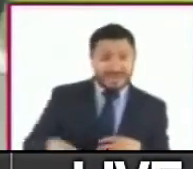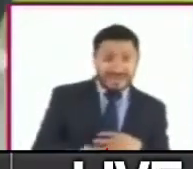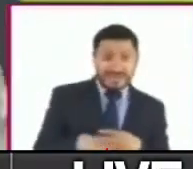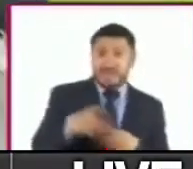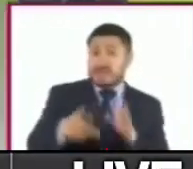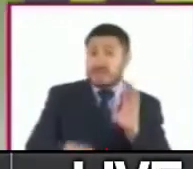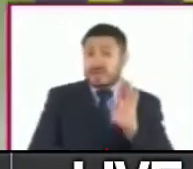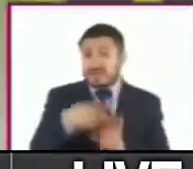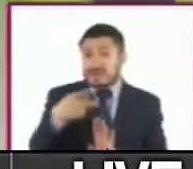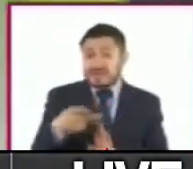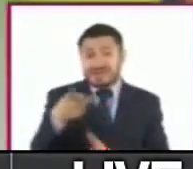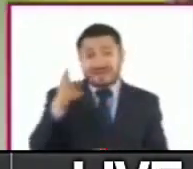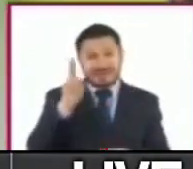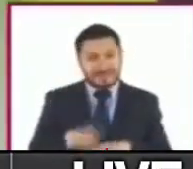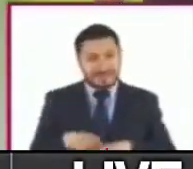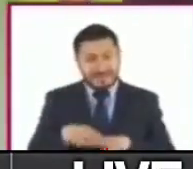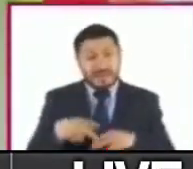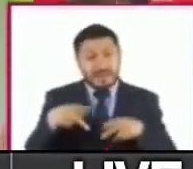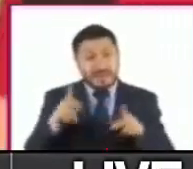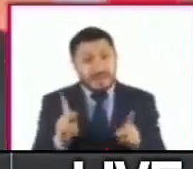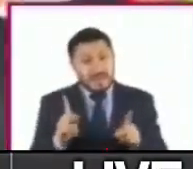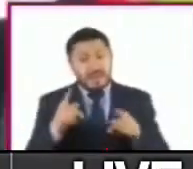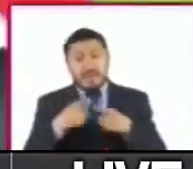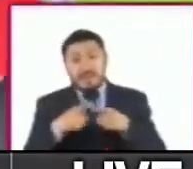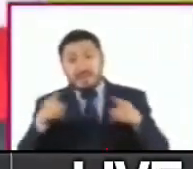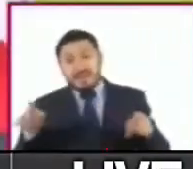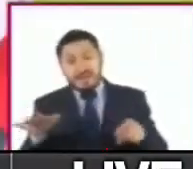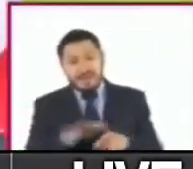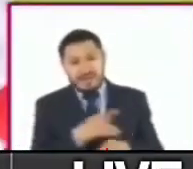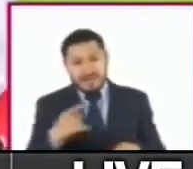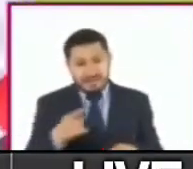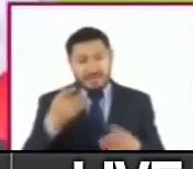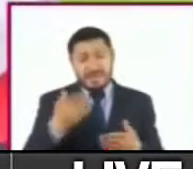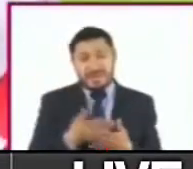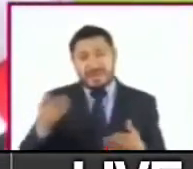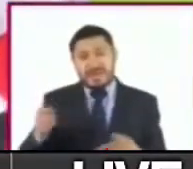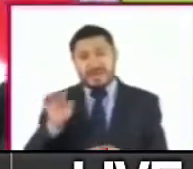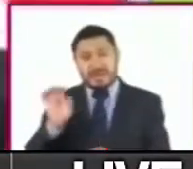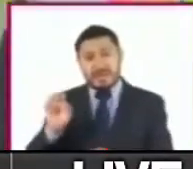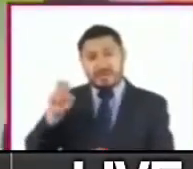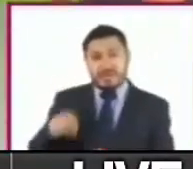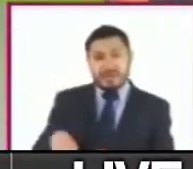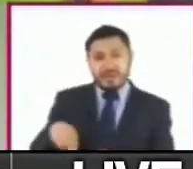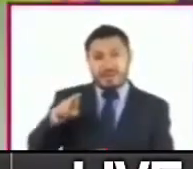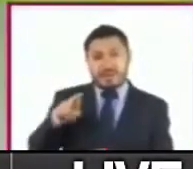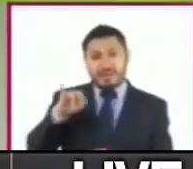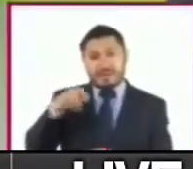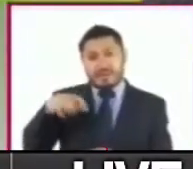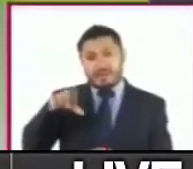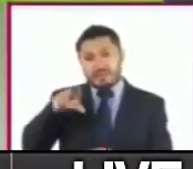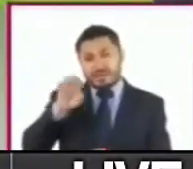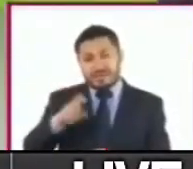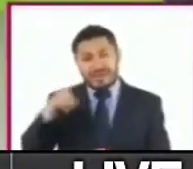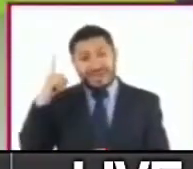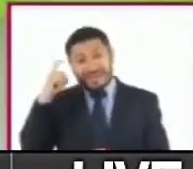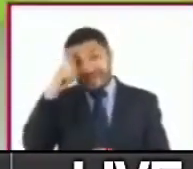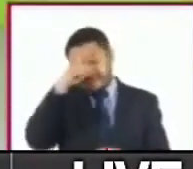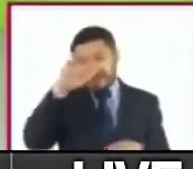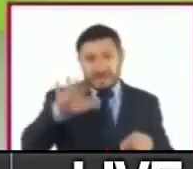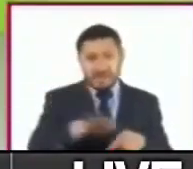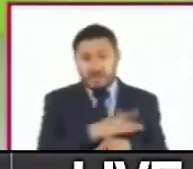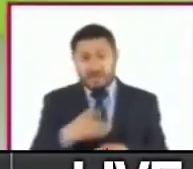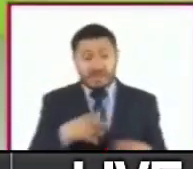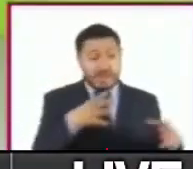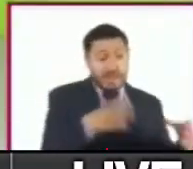ser diferente porque Enrique vamos a complicarle un poquito más el ejercicio, ya que vamos a cambiar nuestros recipientes.